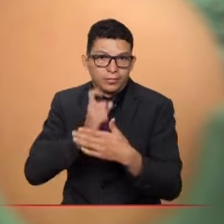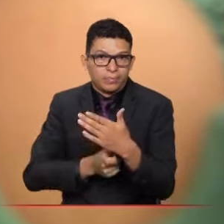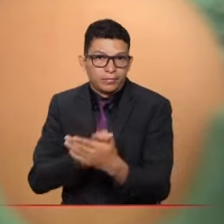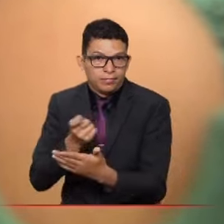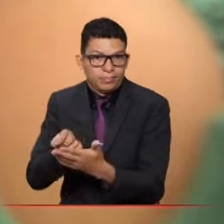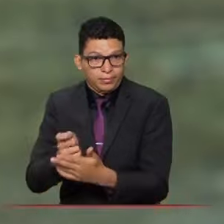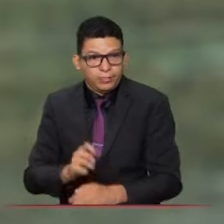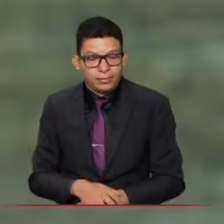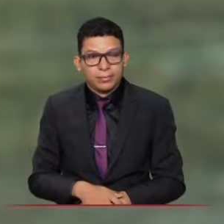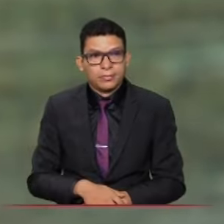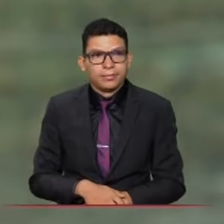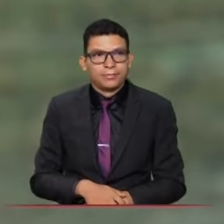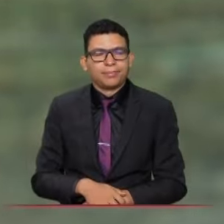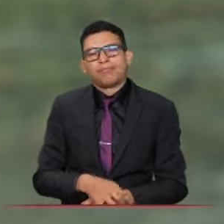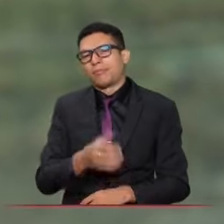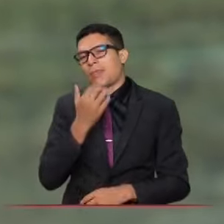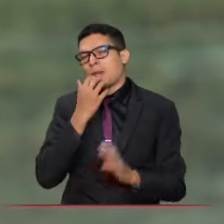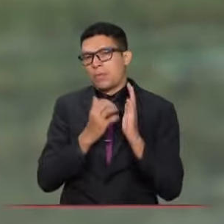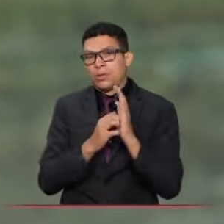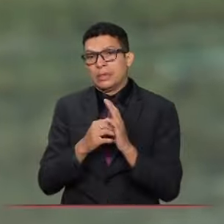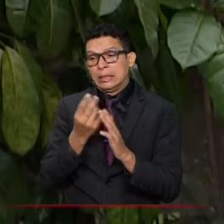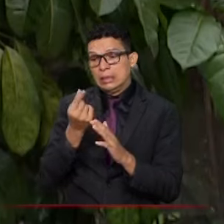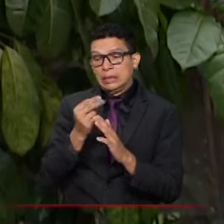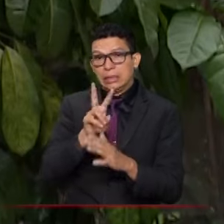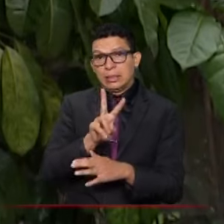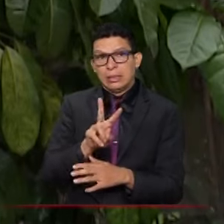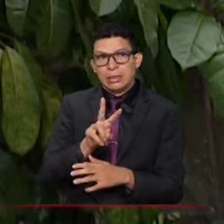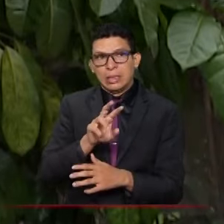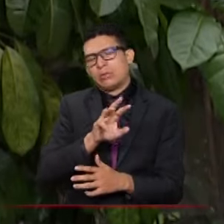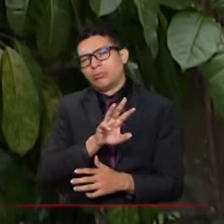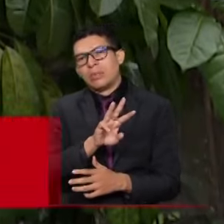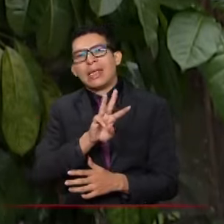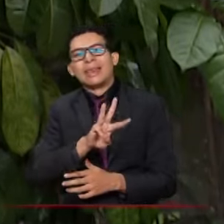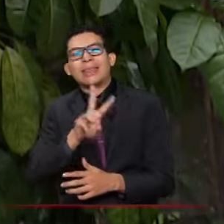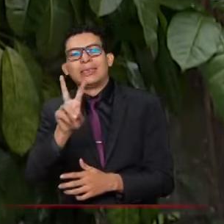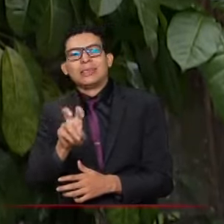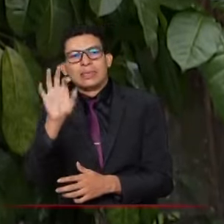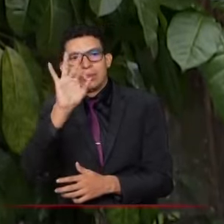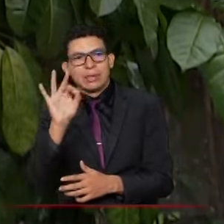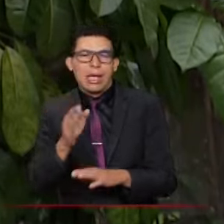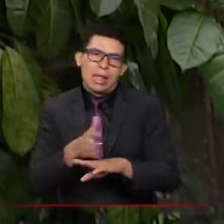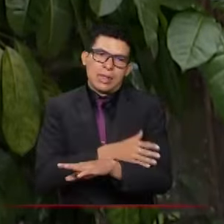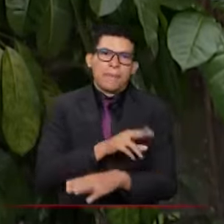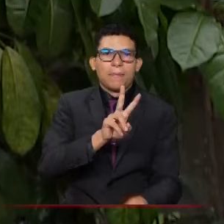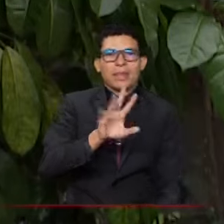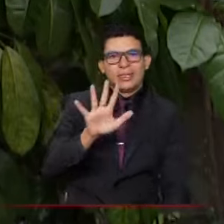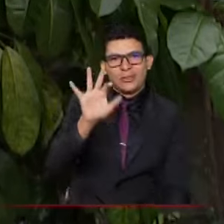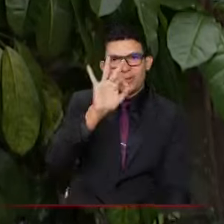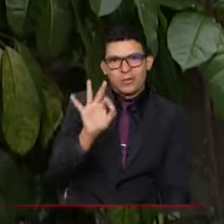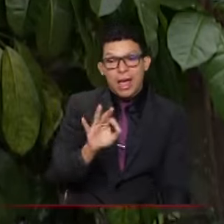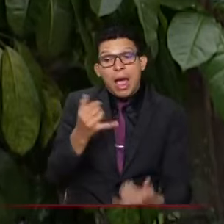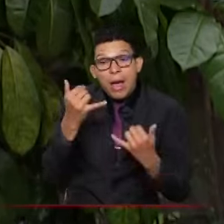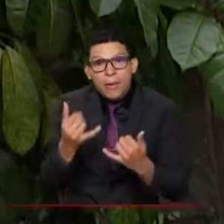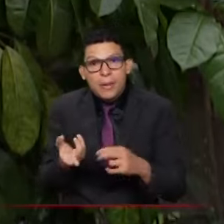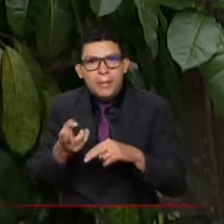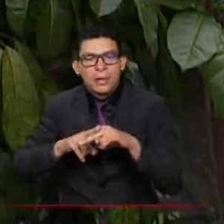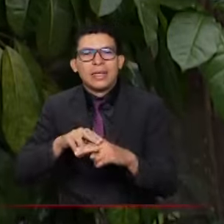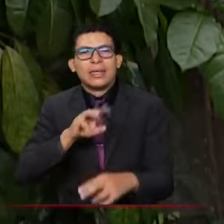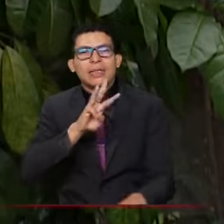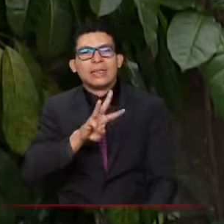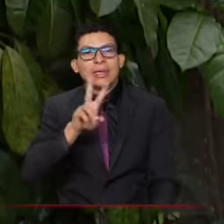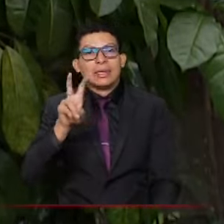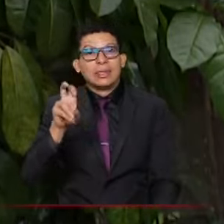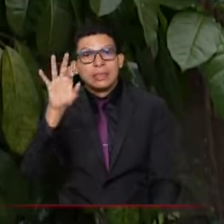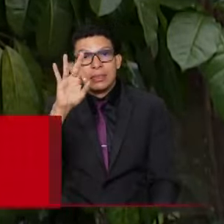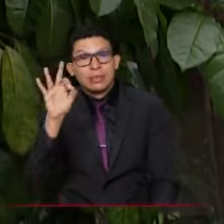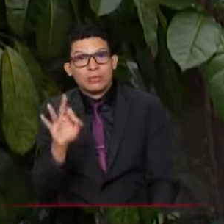Que usted pueda tener un descuento hasta del 37%, antes era el 25%, en los productos, bienes o